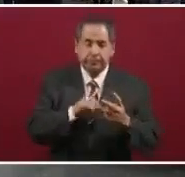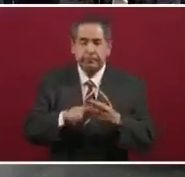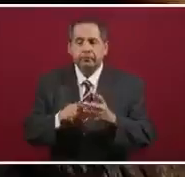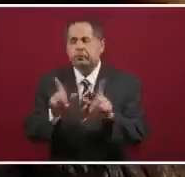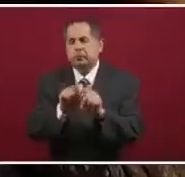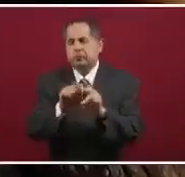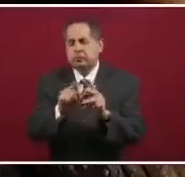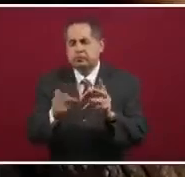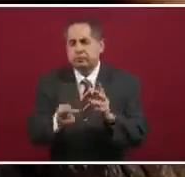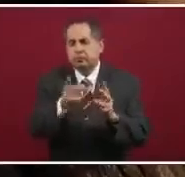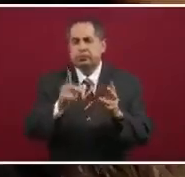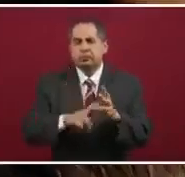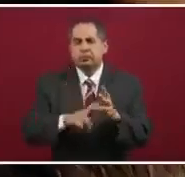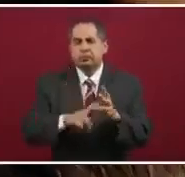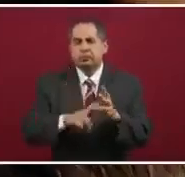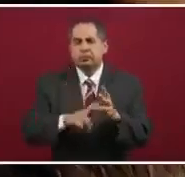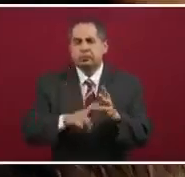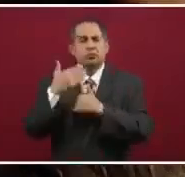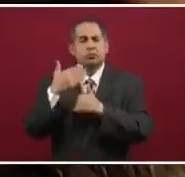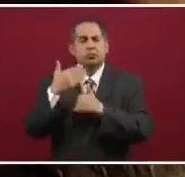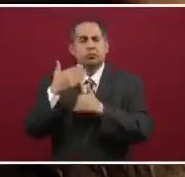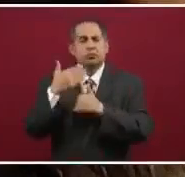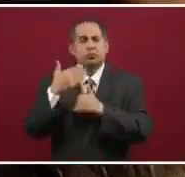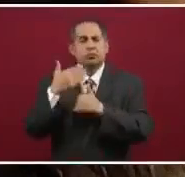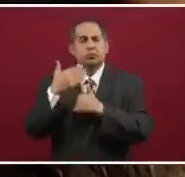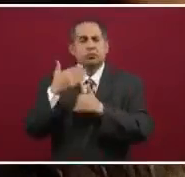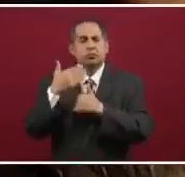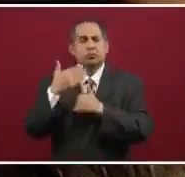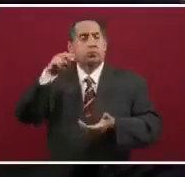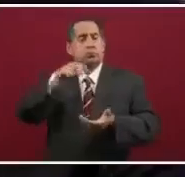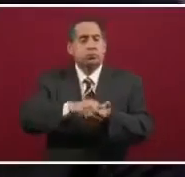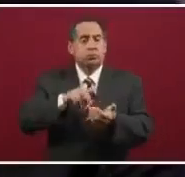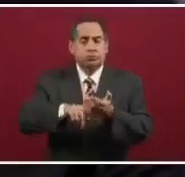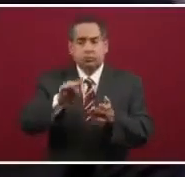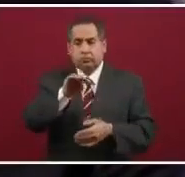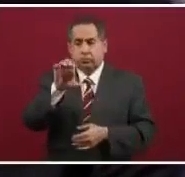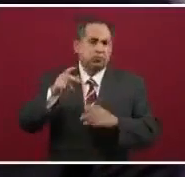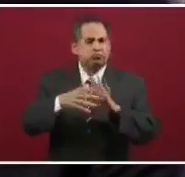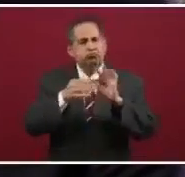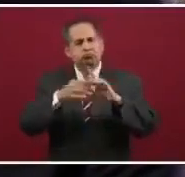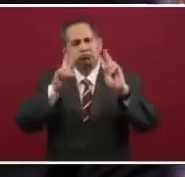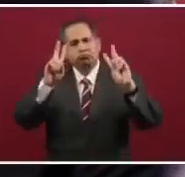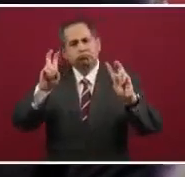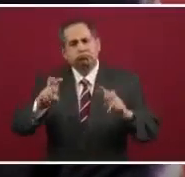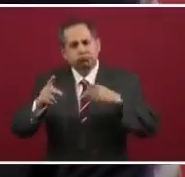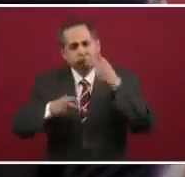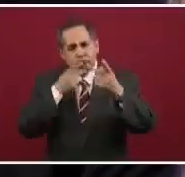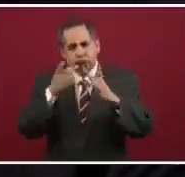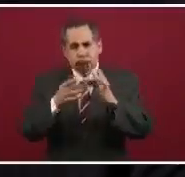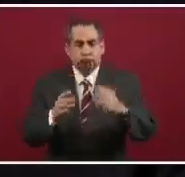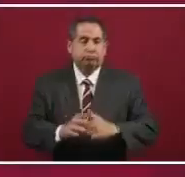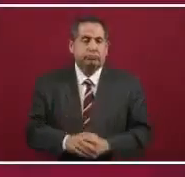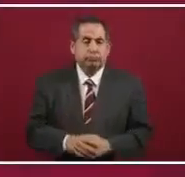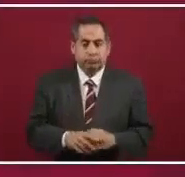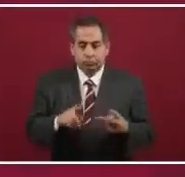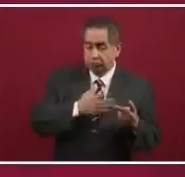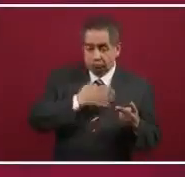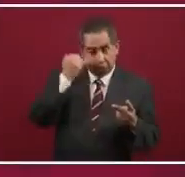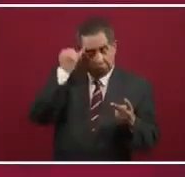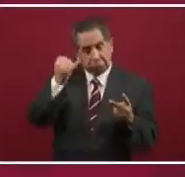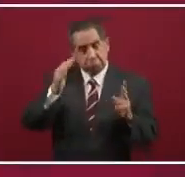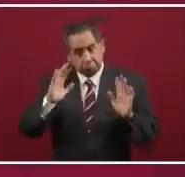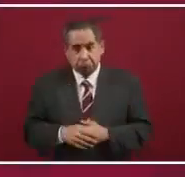muy cortita, ¿qué temas va a tocar en Los Cabos? ¿De qué se trata su visita? Para que nos pueda ampliar de eso. Sí, bueno, pues acerca de tu propuesta es